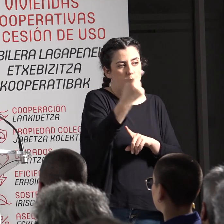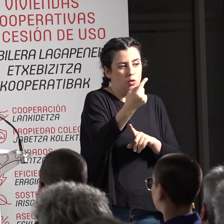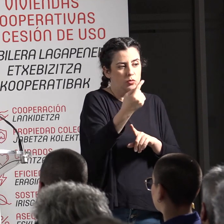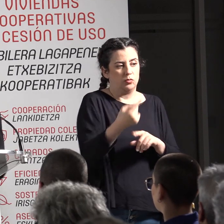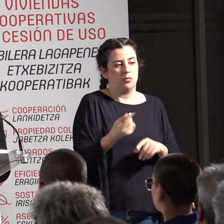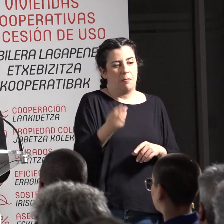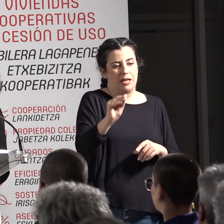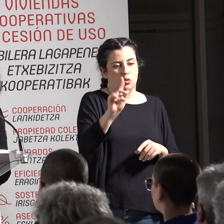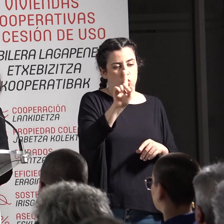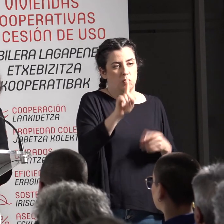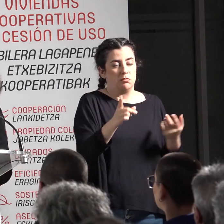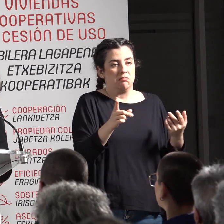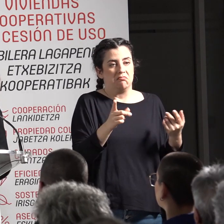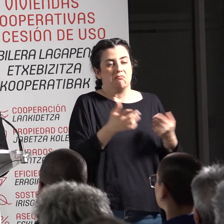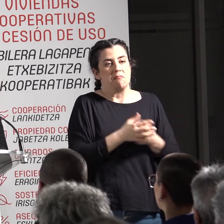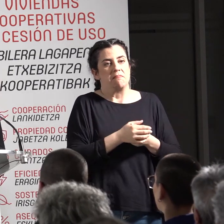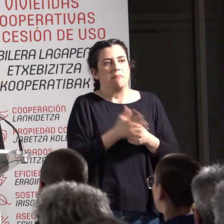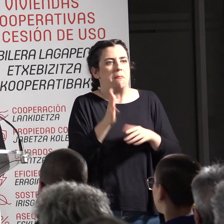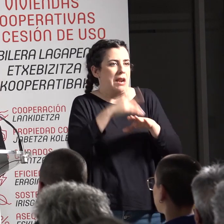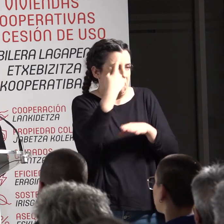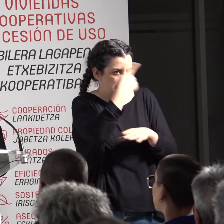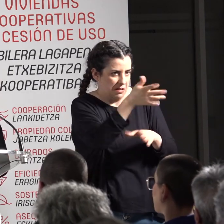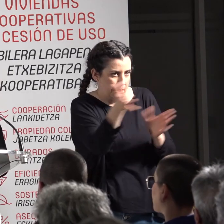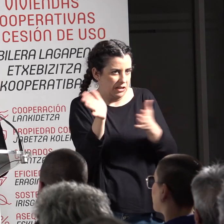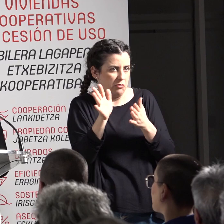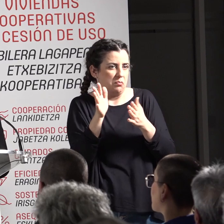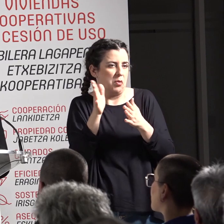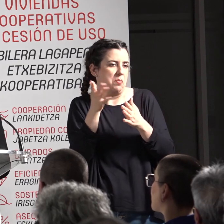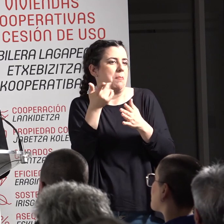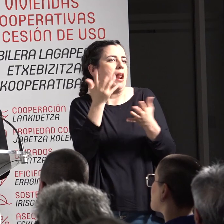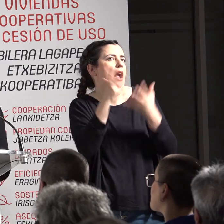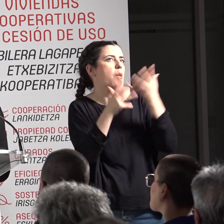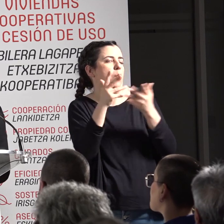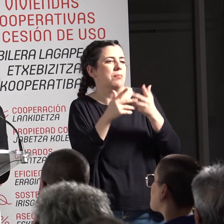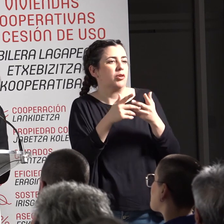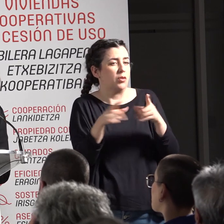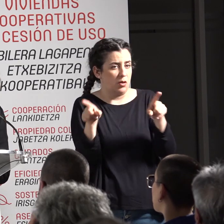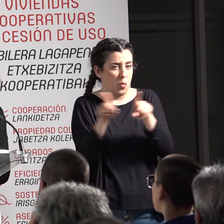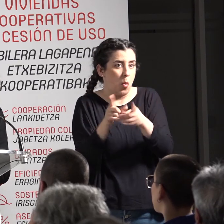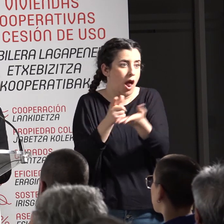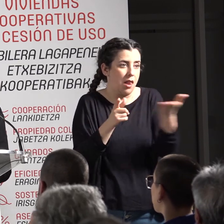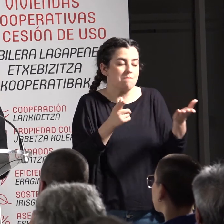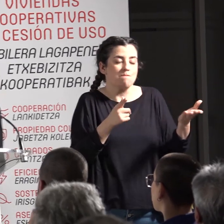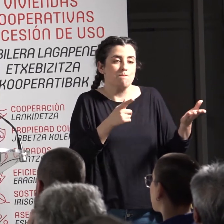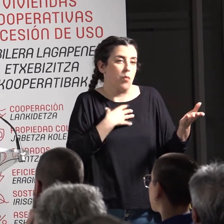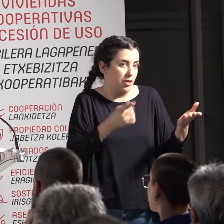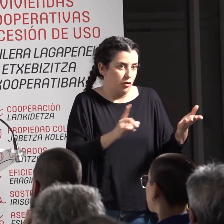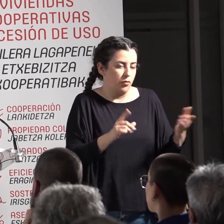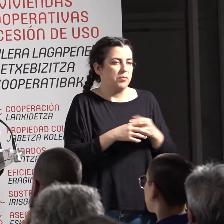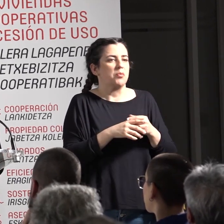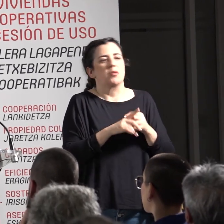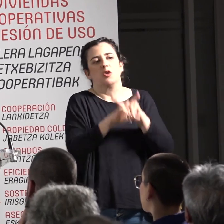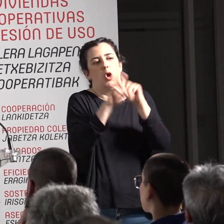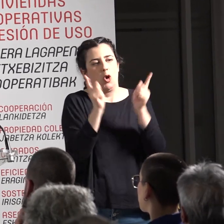un algo a la hora de hacer cálculos, pero que no significa que vaya a ser igual. Pero bueno, para que tengáis ahí un cuatro